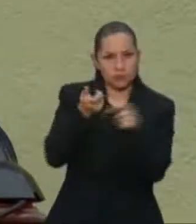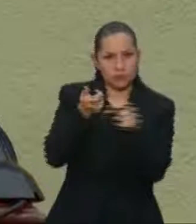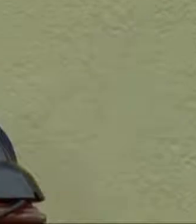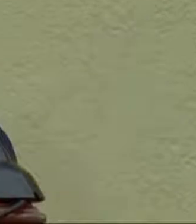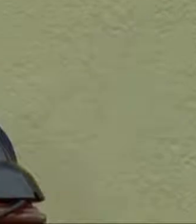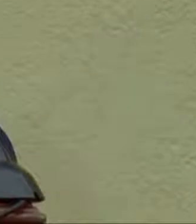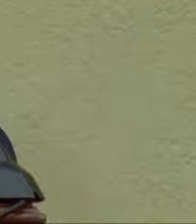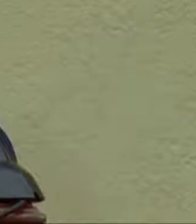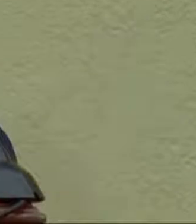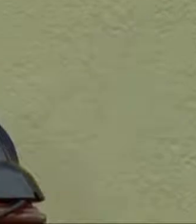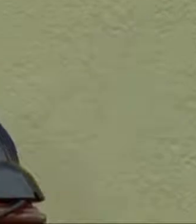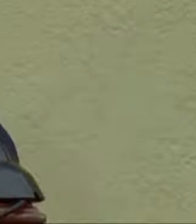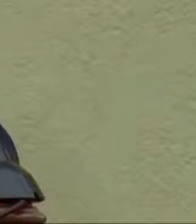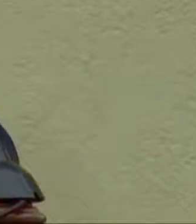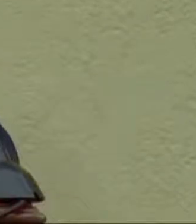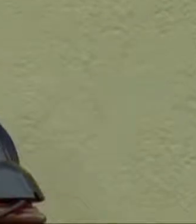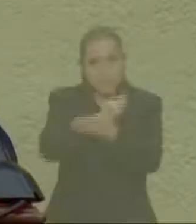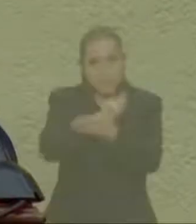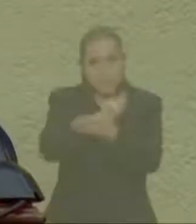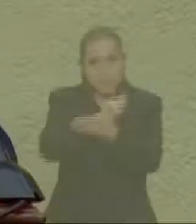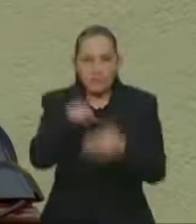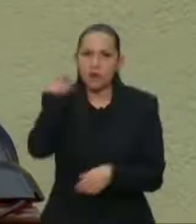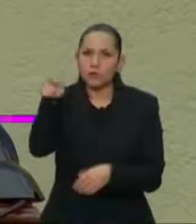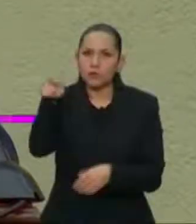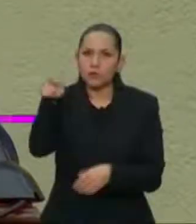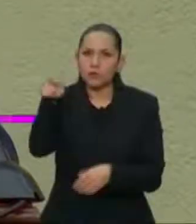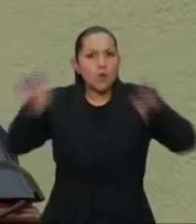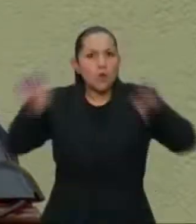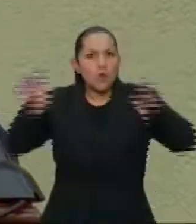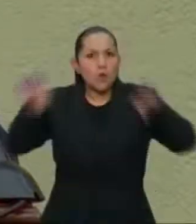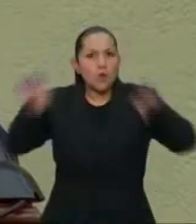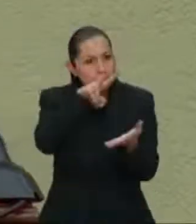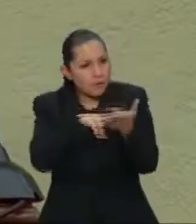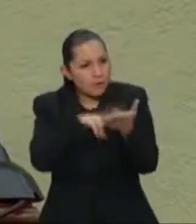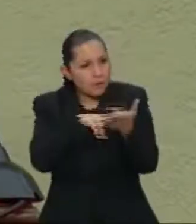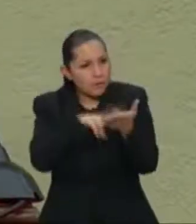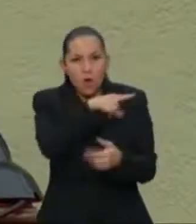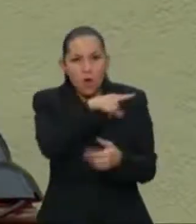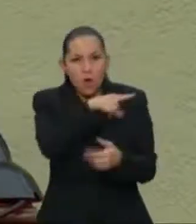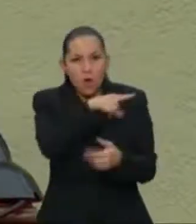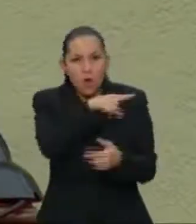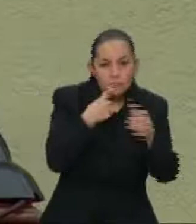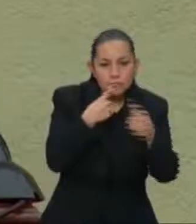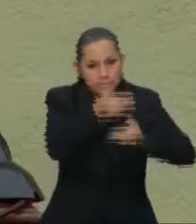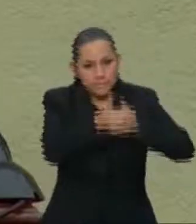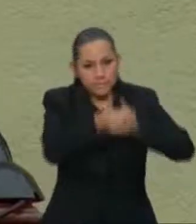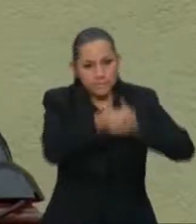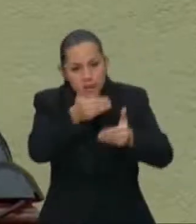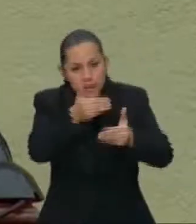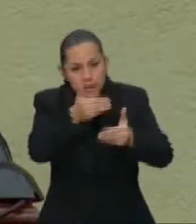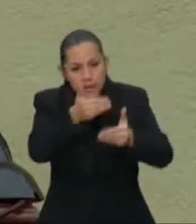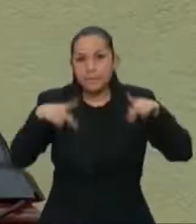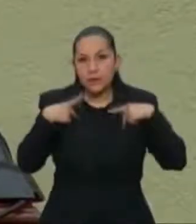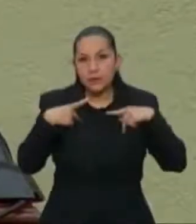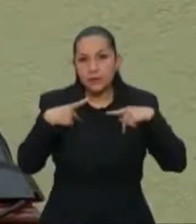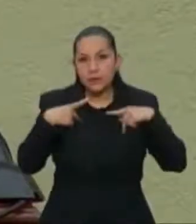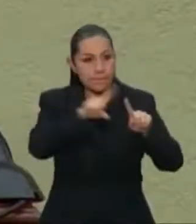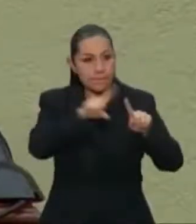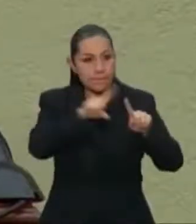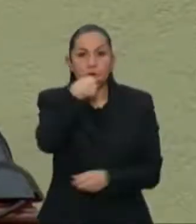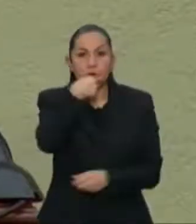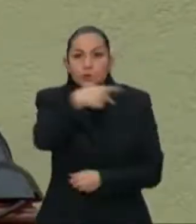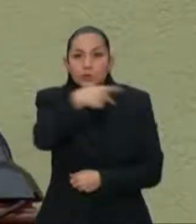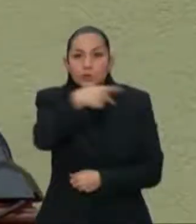gobiernos y es el único día en el que la opinión de un campesino una maestra un profesionista de un trabajador o de un empresario